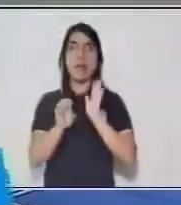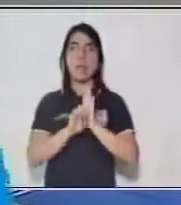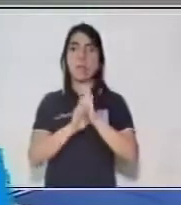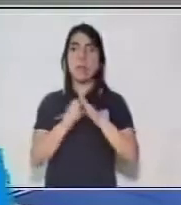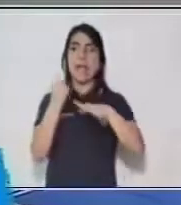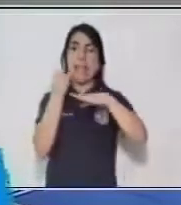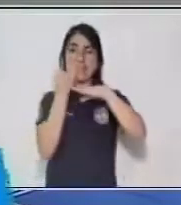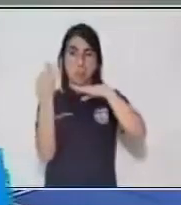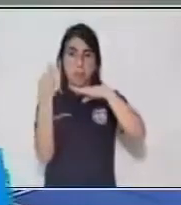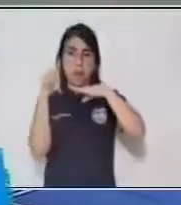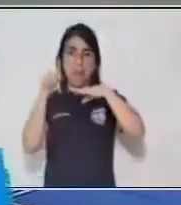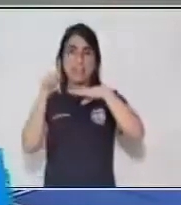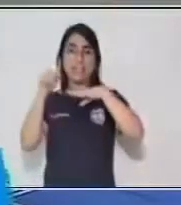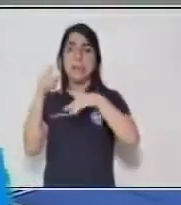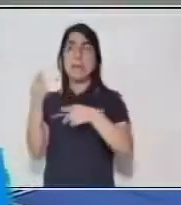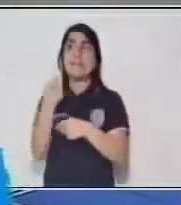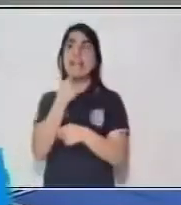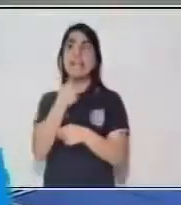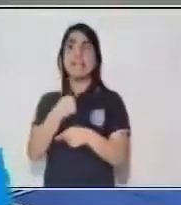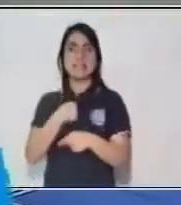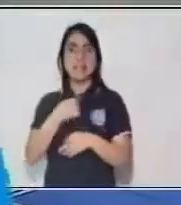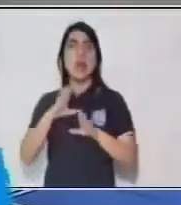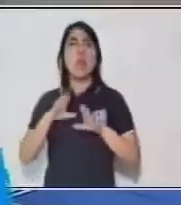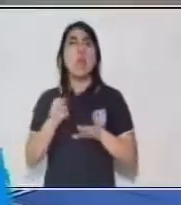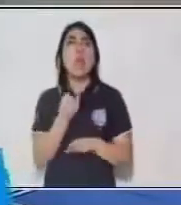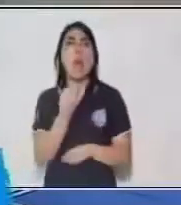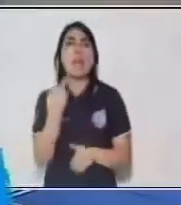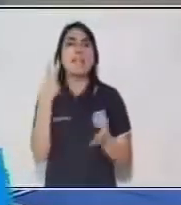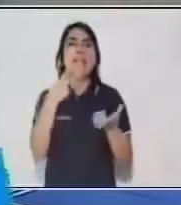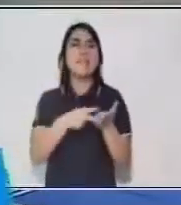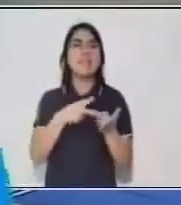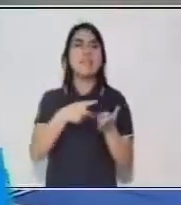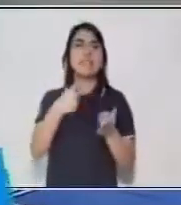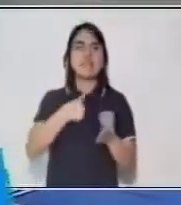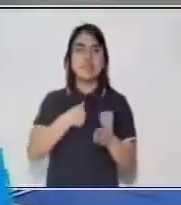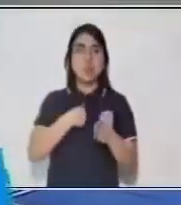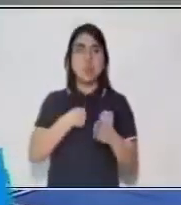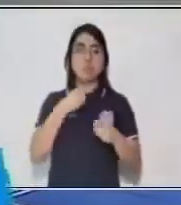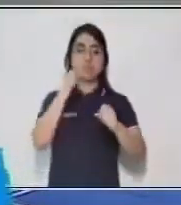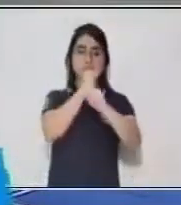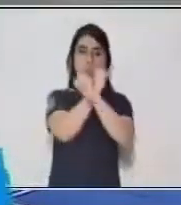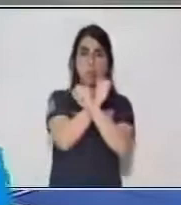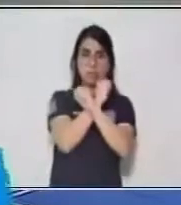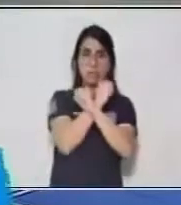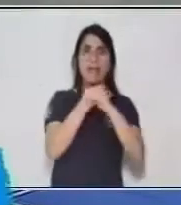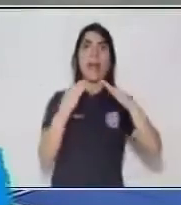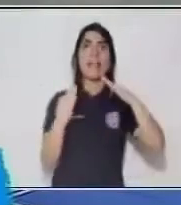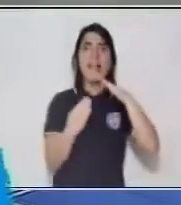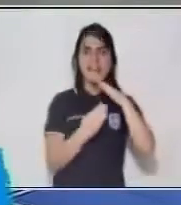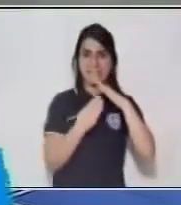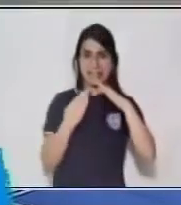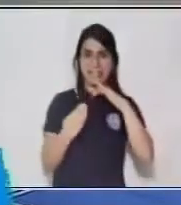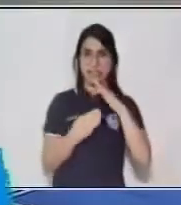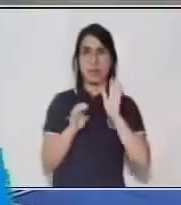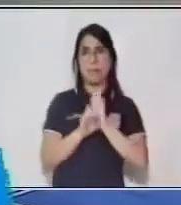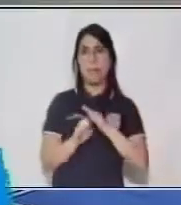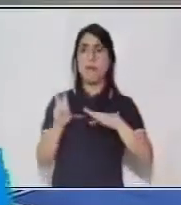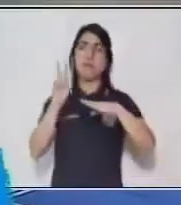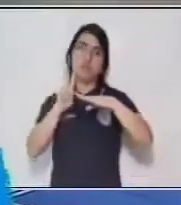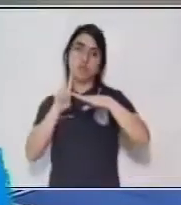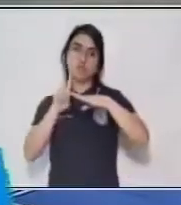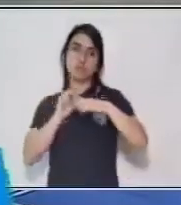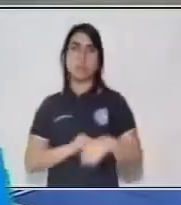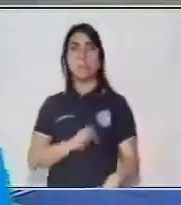por 3. Muy bien. Entonces ya observamos y vemos los números, cómo van creciendo. Tenemos números